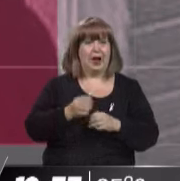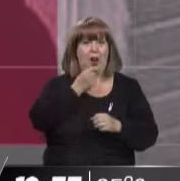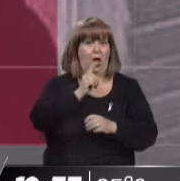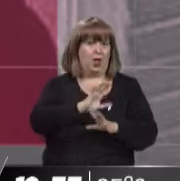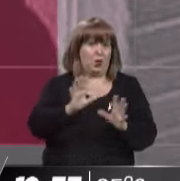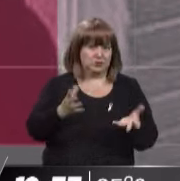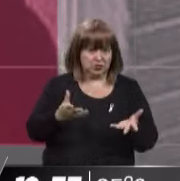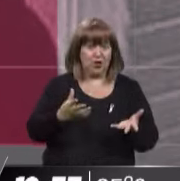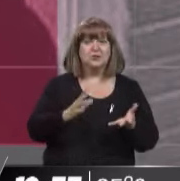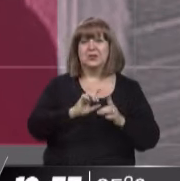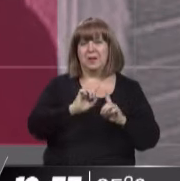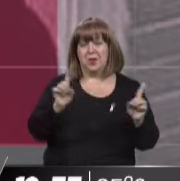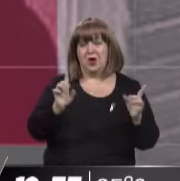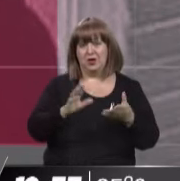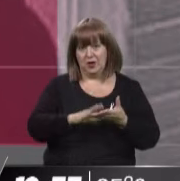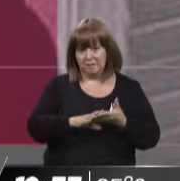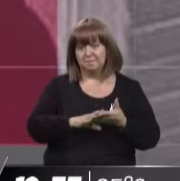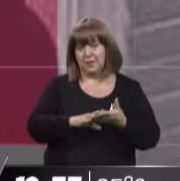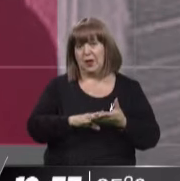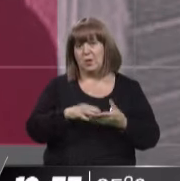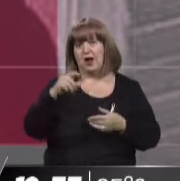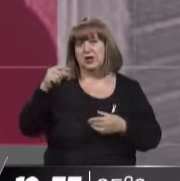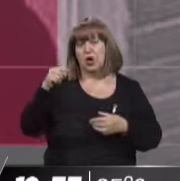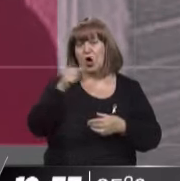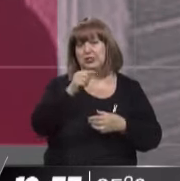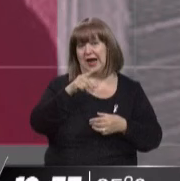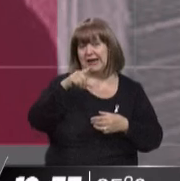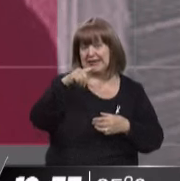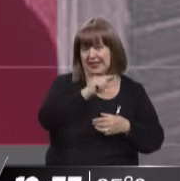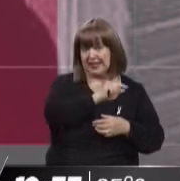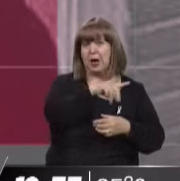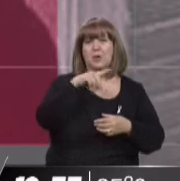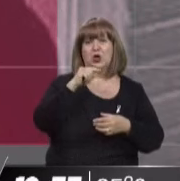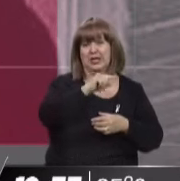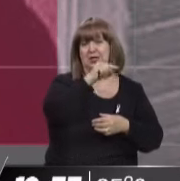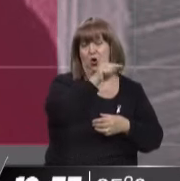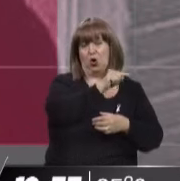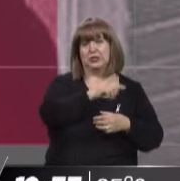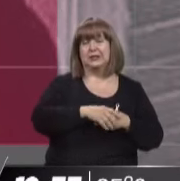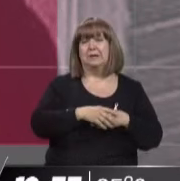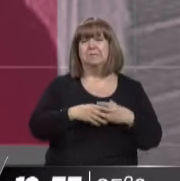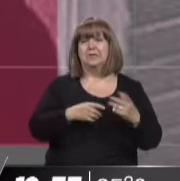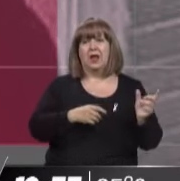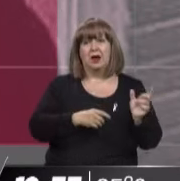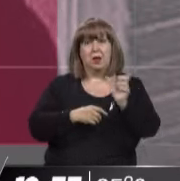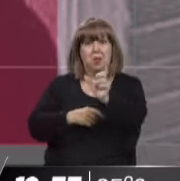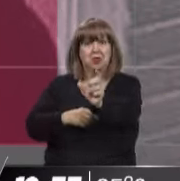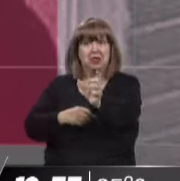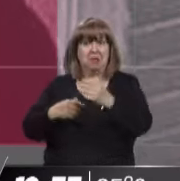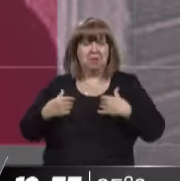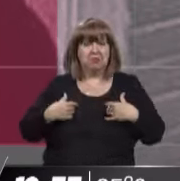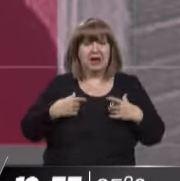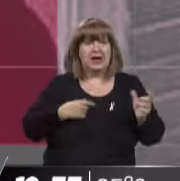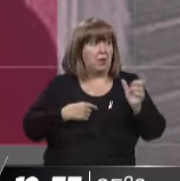Bueno, evidentemente un planteo crítico y además porque lo pone en tercera persona. Le respondieron, dice. No sí. Le respondimos nosotros,